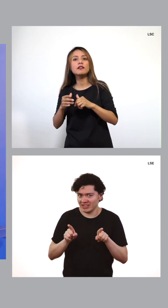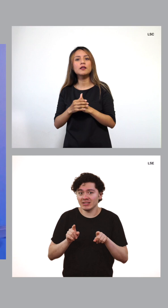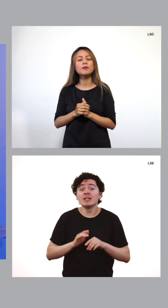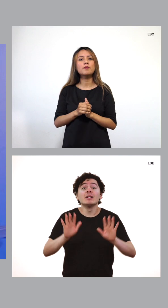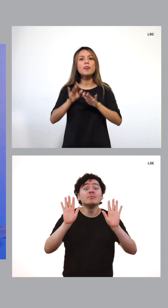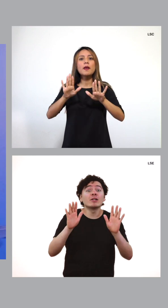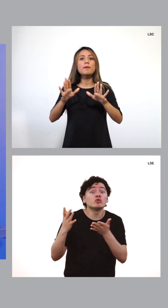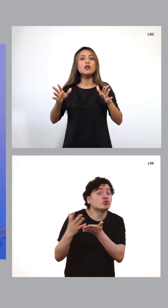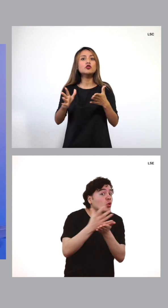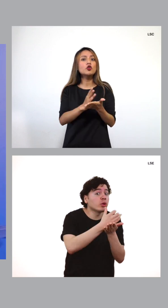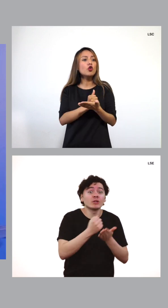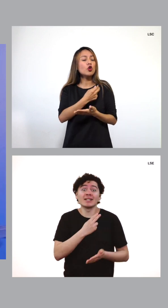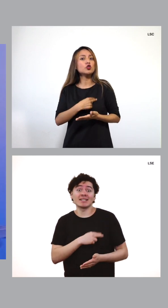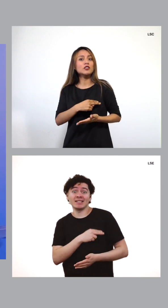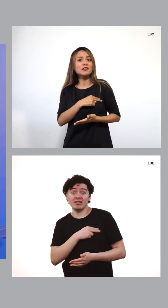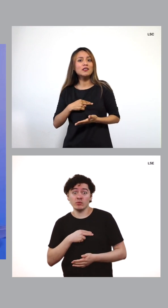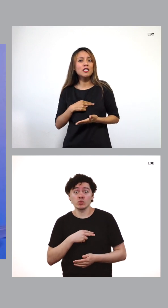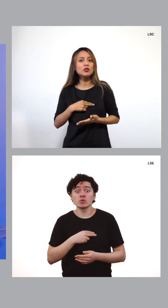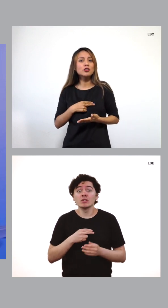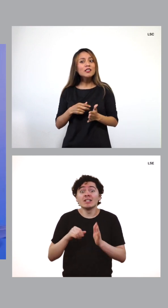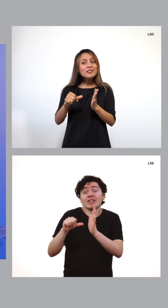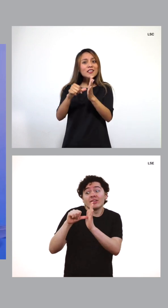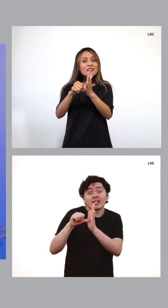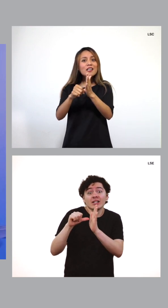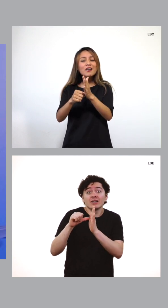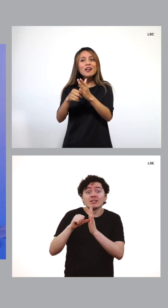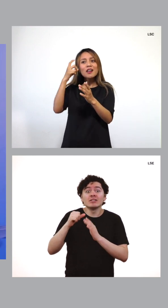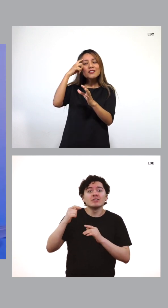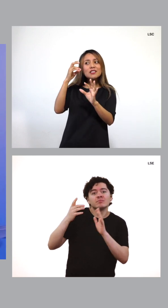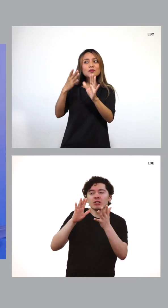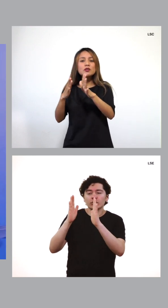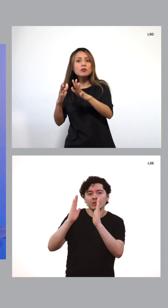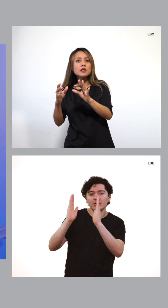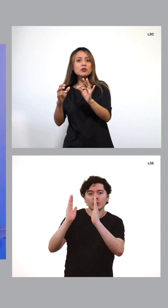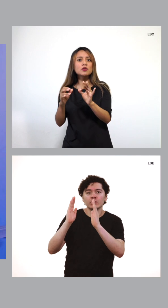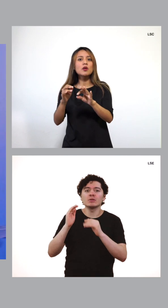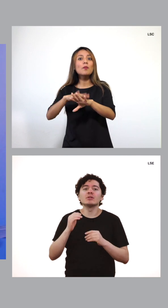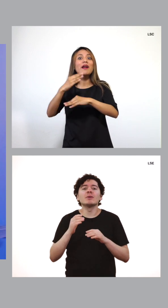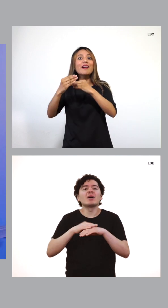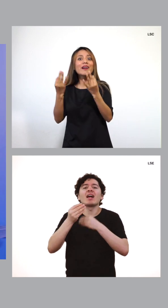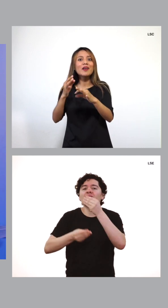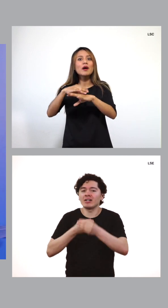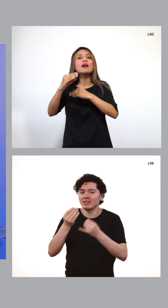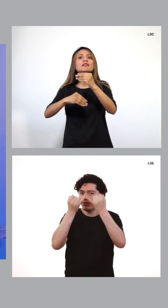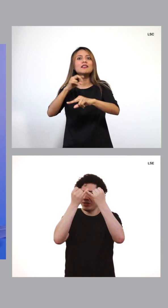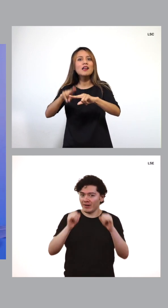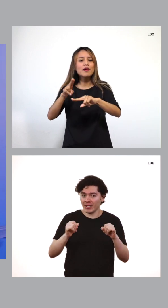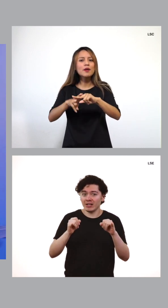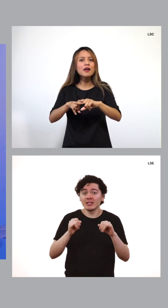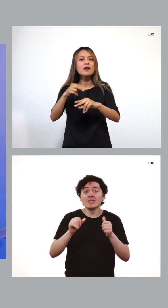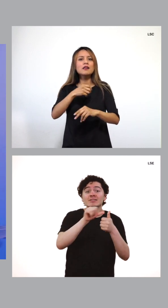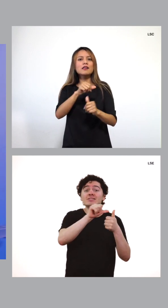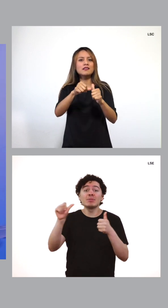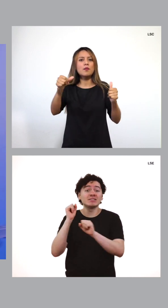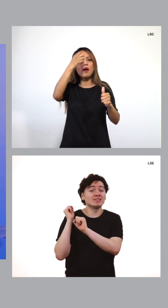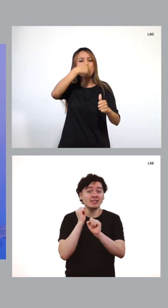cristiandad alrededor de estas fechas se acercan para contemplar la primera Semana Santa. Y mi pregunta es, ¿por qué